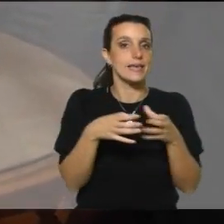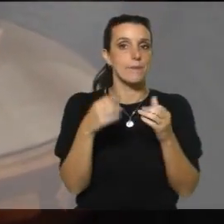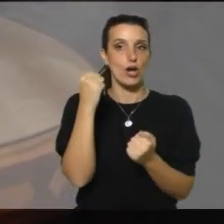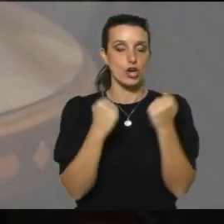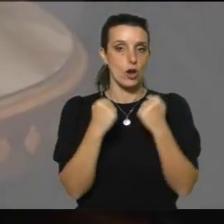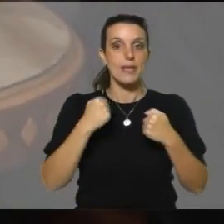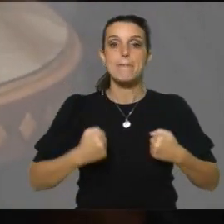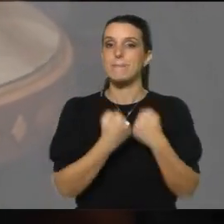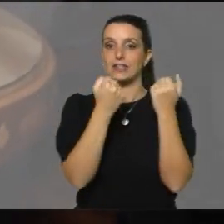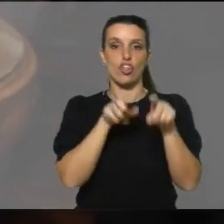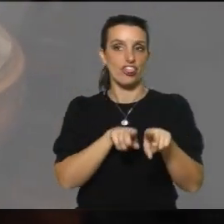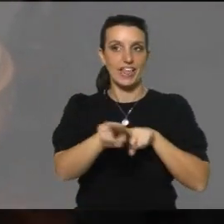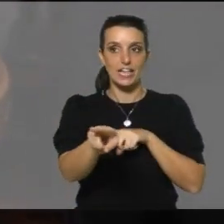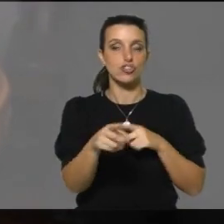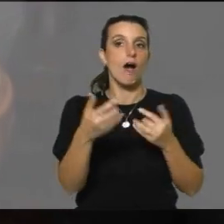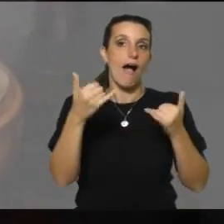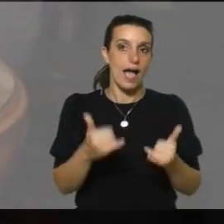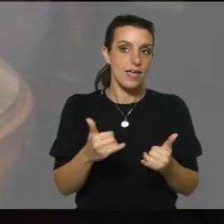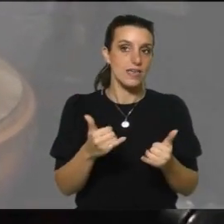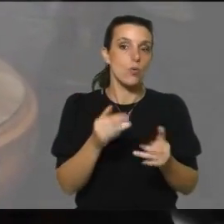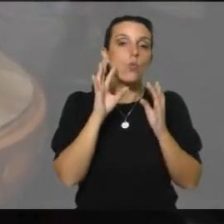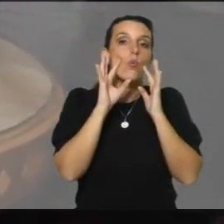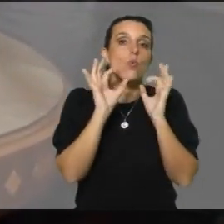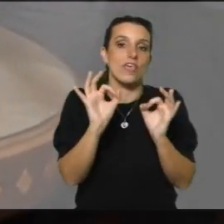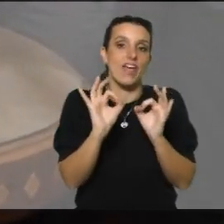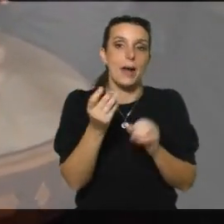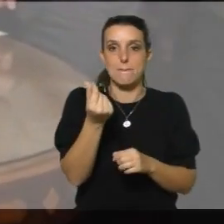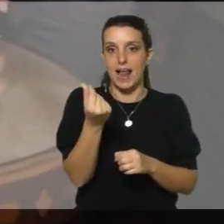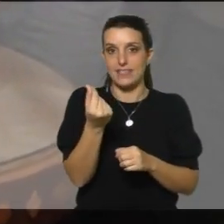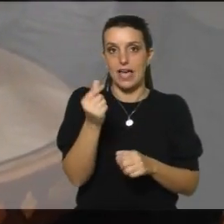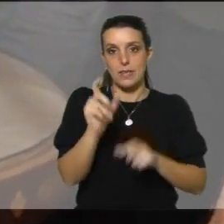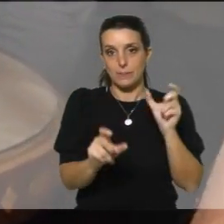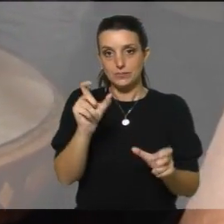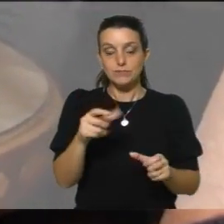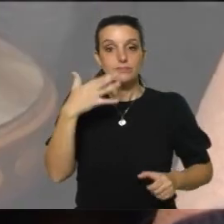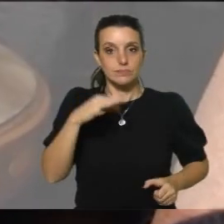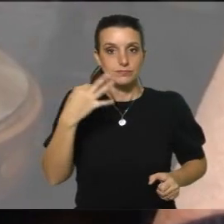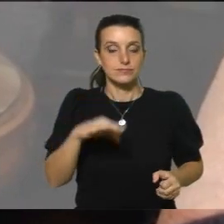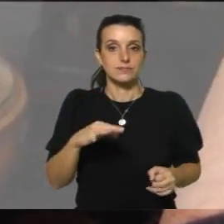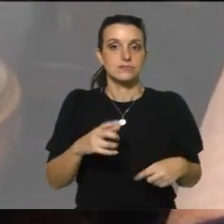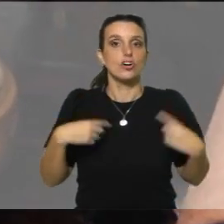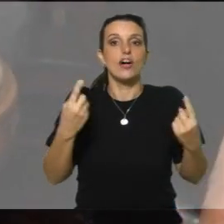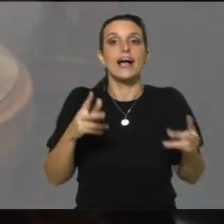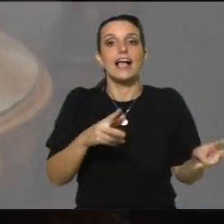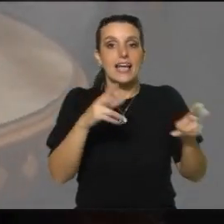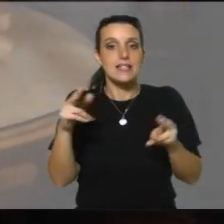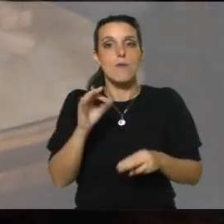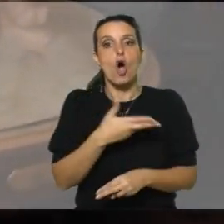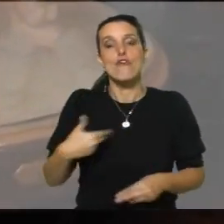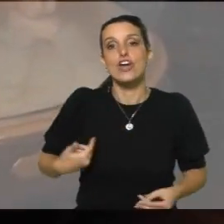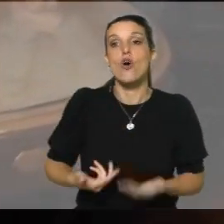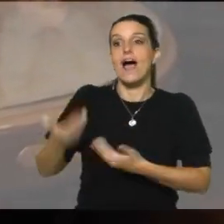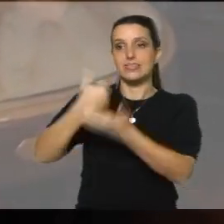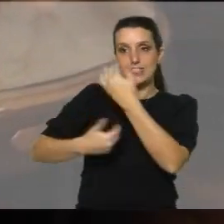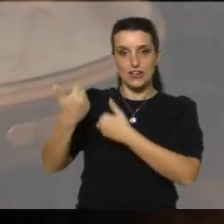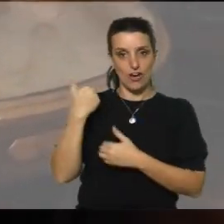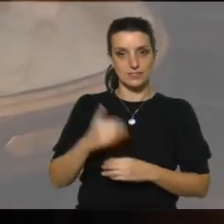impacto directo que tiene el cuidar los dineros públicos algo que realmente veníamos de etapas o de gobiernos anteriores que